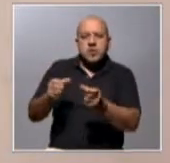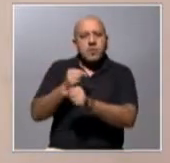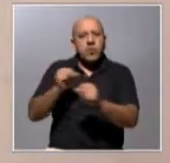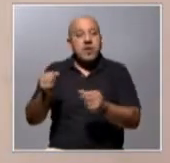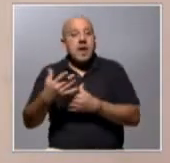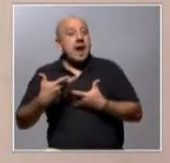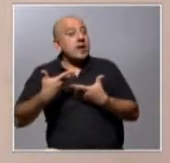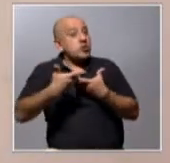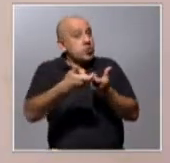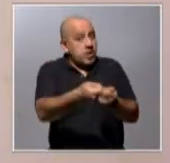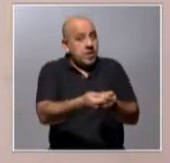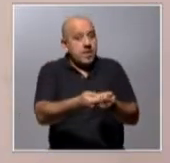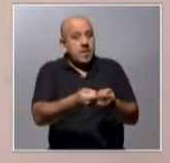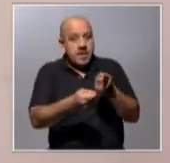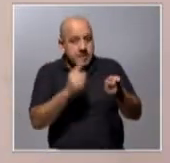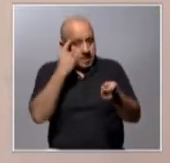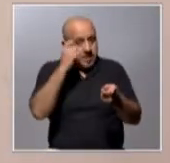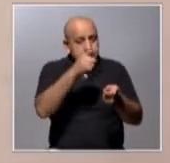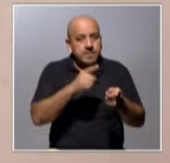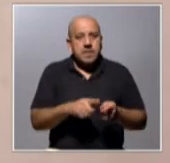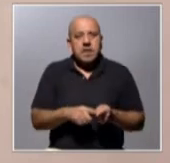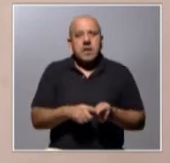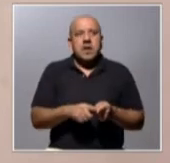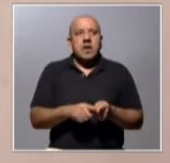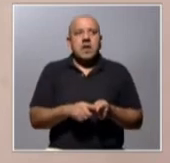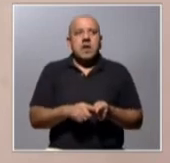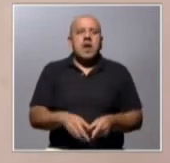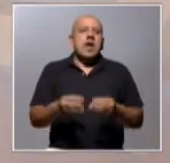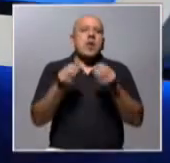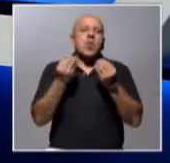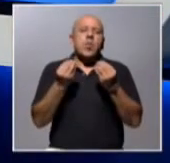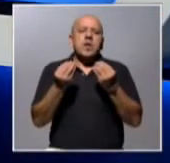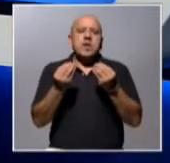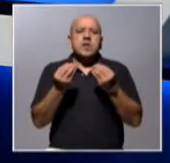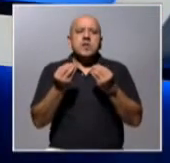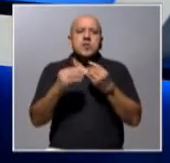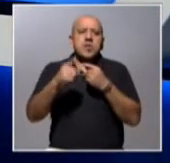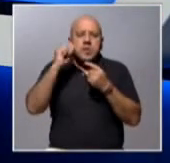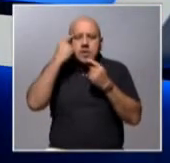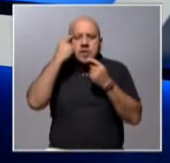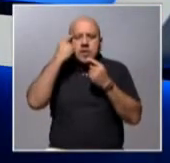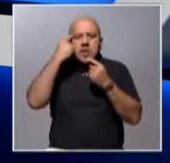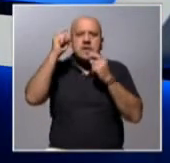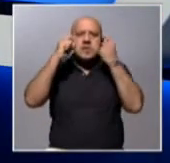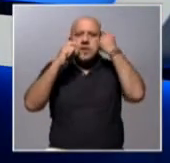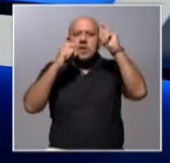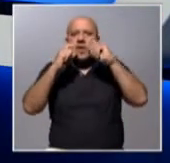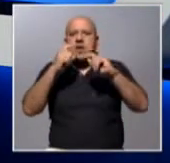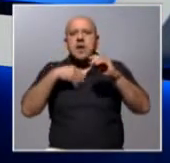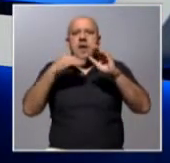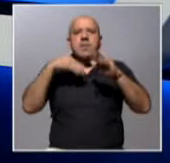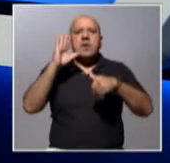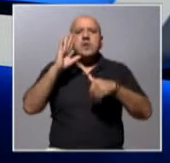casa o como pueda. ¿Y cuáles son las iniciativas, digamos, que han convocado a mayor cantidad de